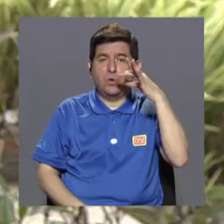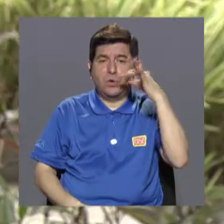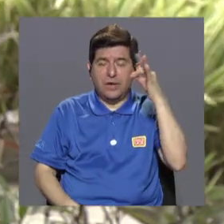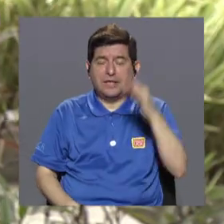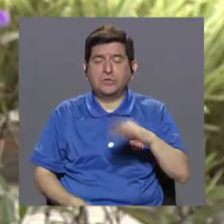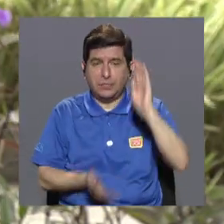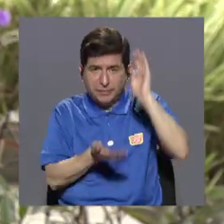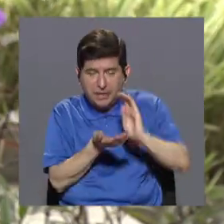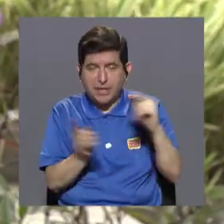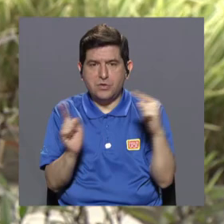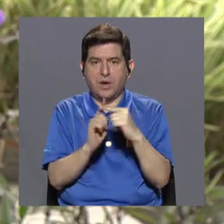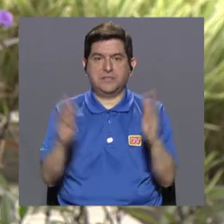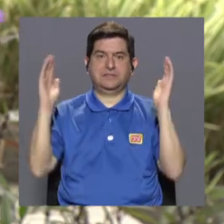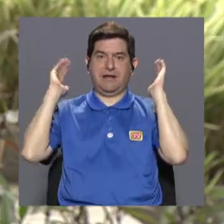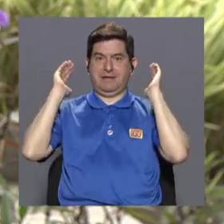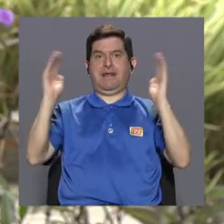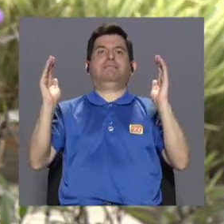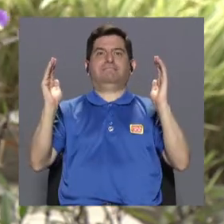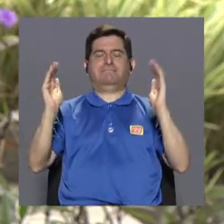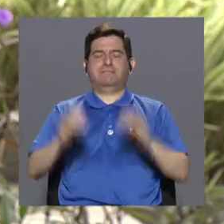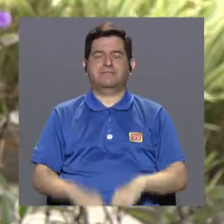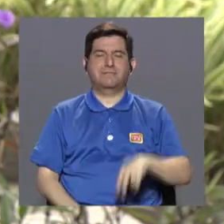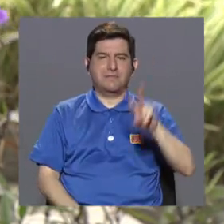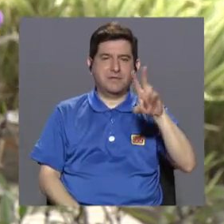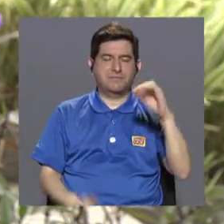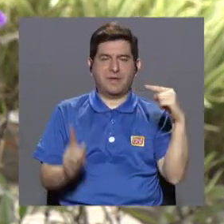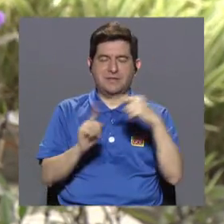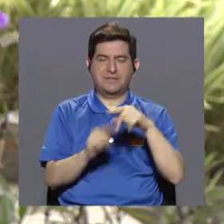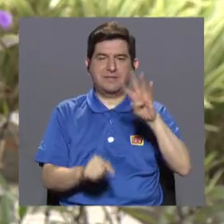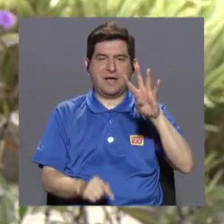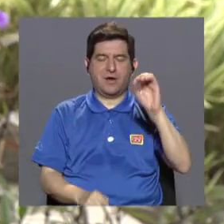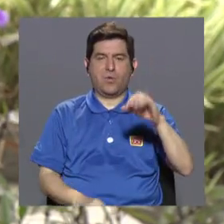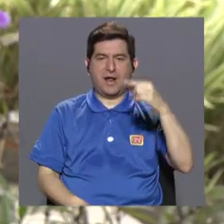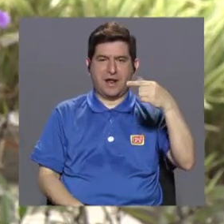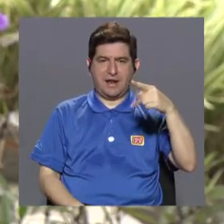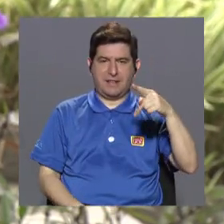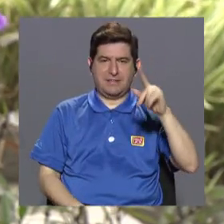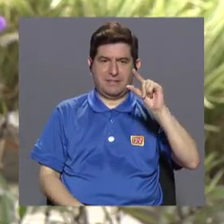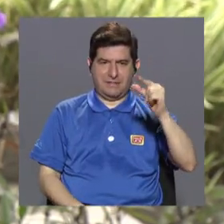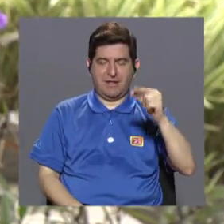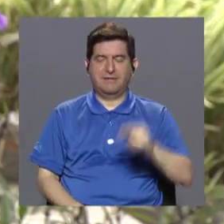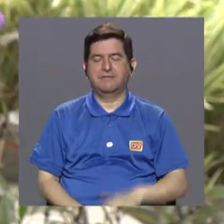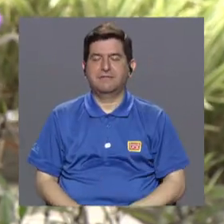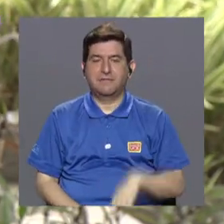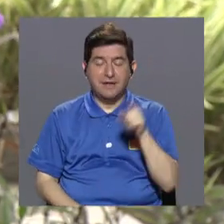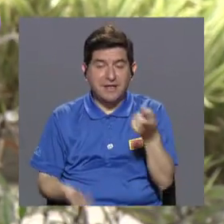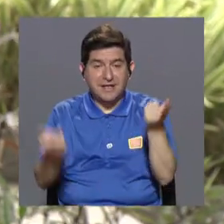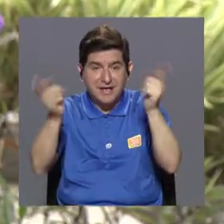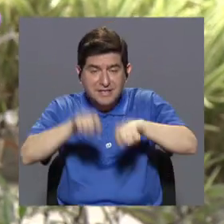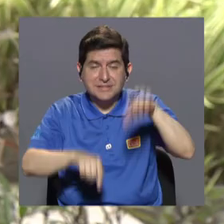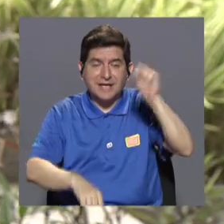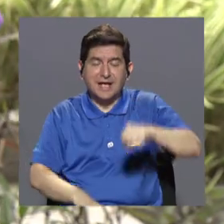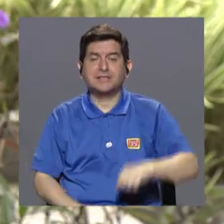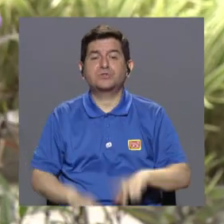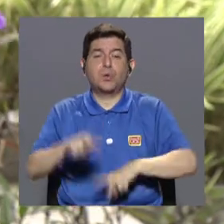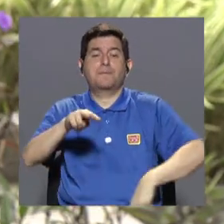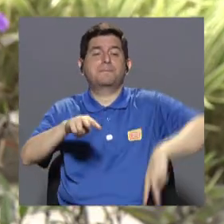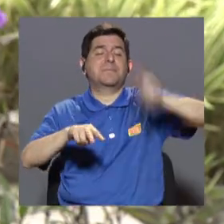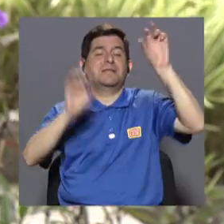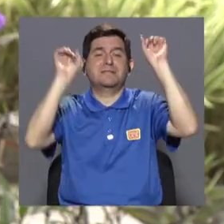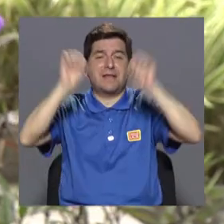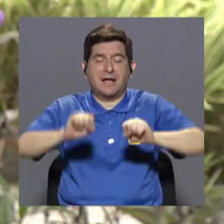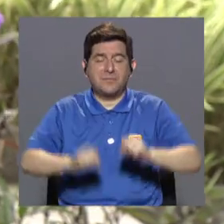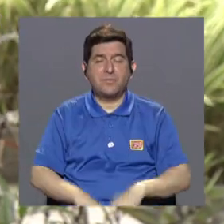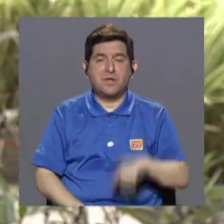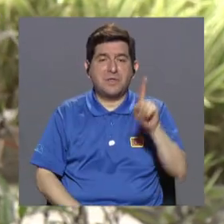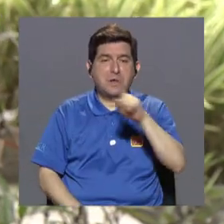para arriba, ¿verdad? Hasta perros muy grandes, por ejemplo, de 20 a 40 kilos o de más de 40 kilos, ¿verdad? Entonces, esas sí, digamos, la ventaja es que se